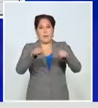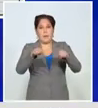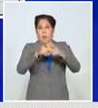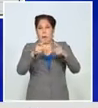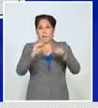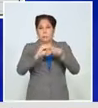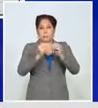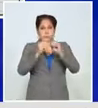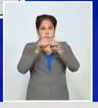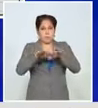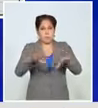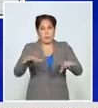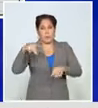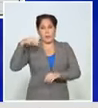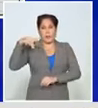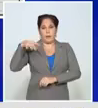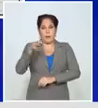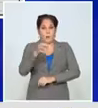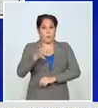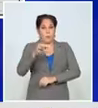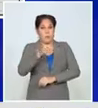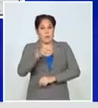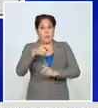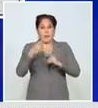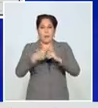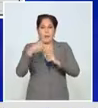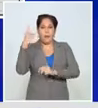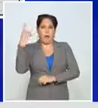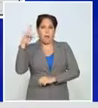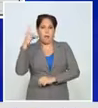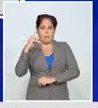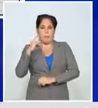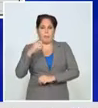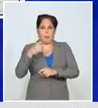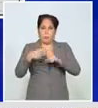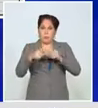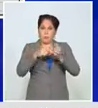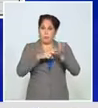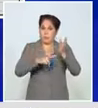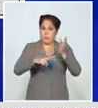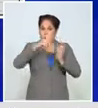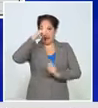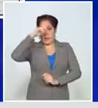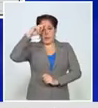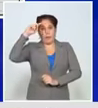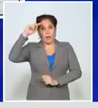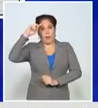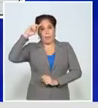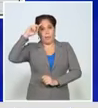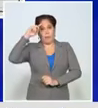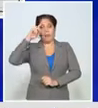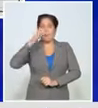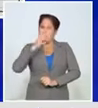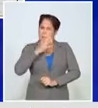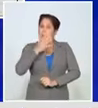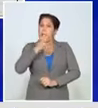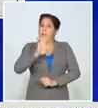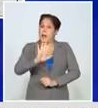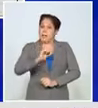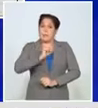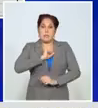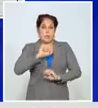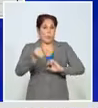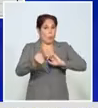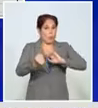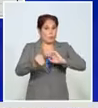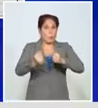en Pinar del Río municipio y La Palma. Santi Espíritu sí parece que va teniendo